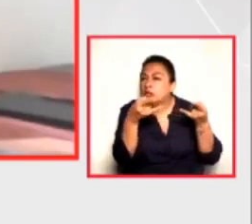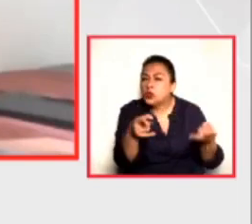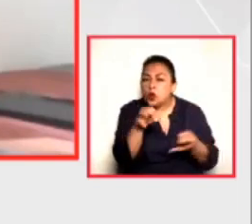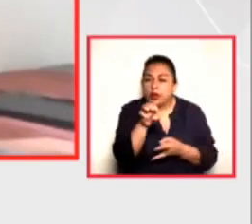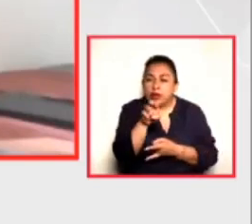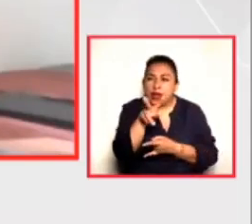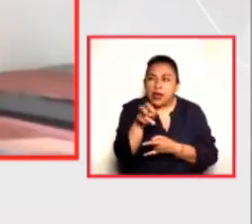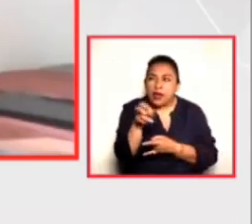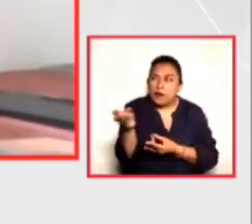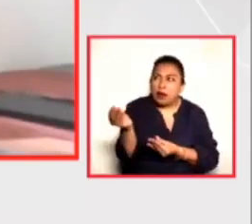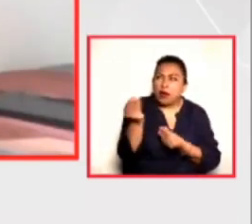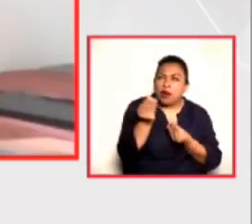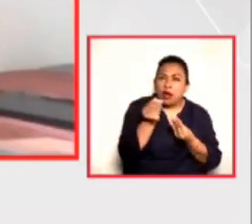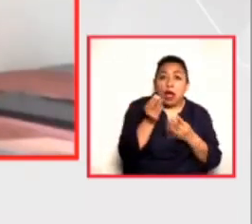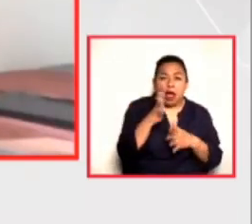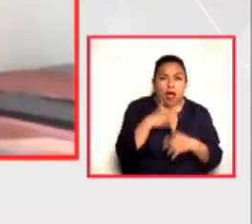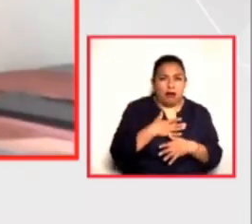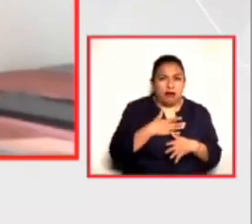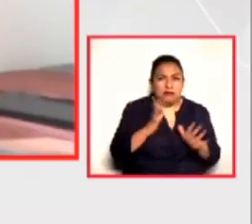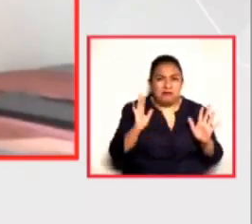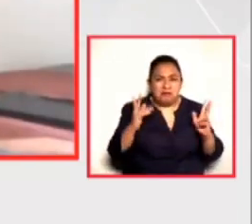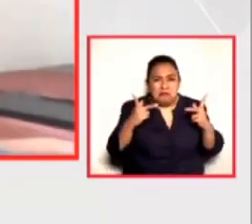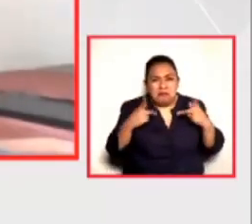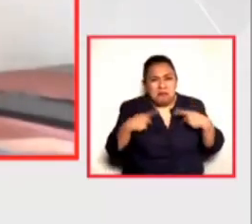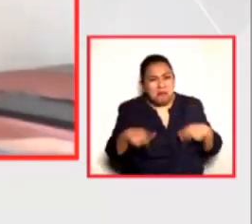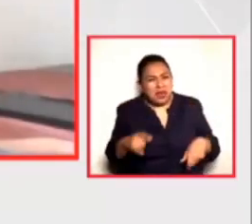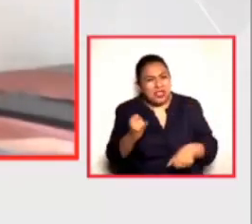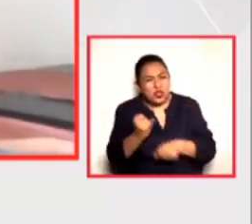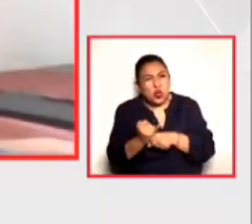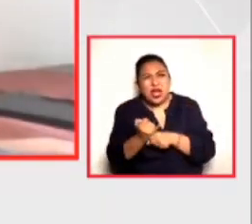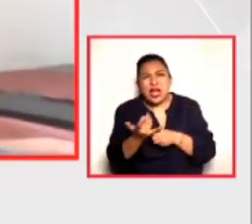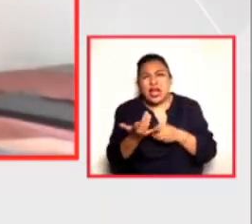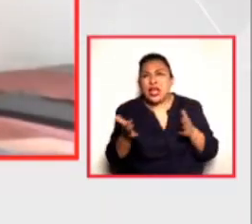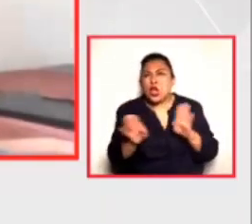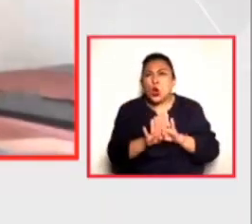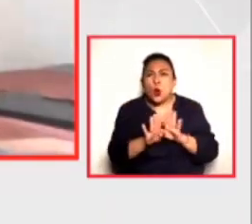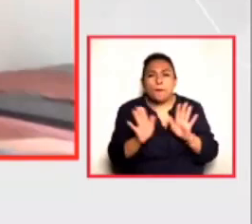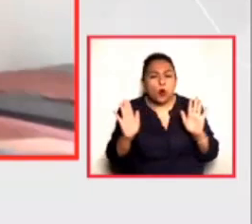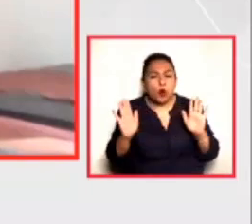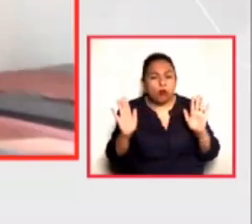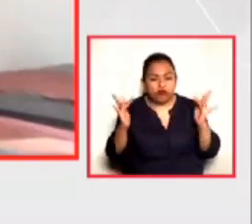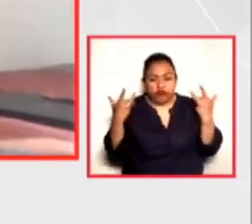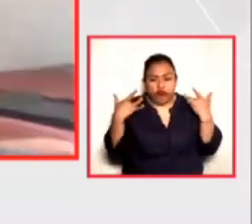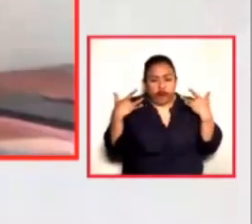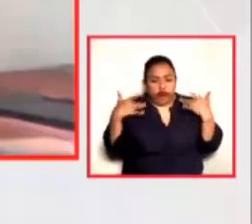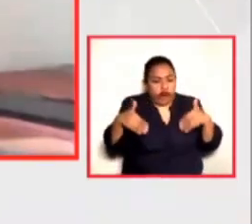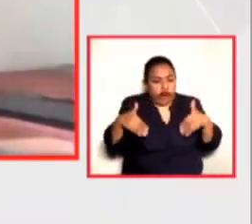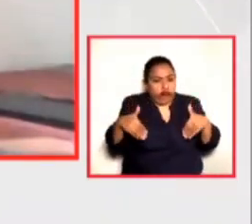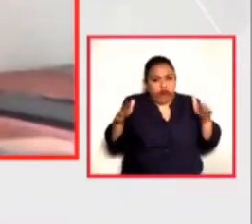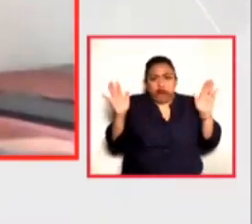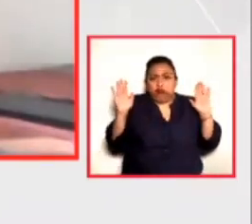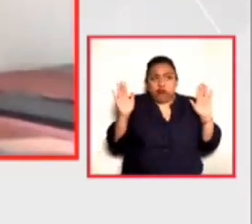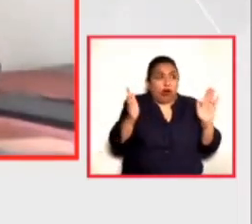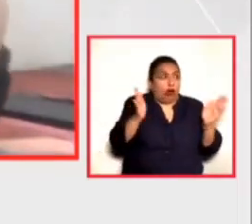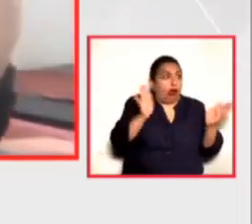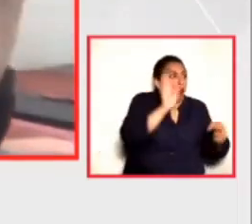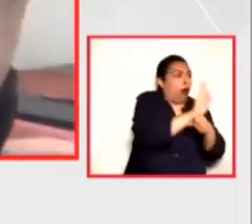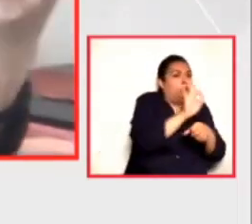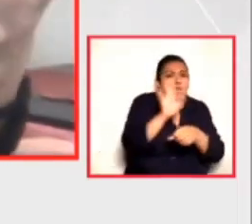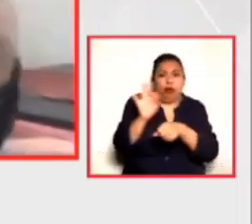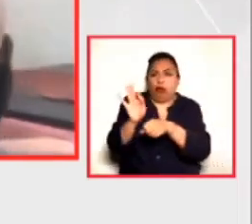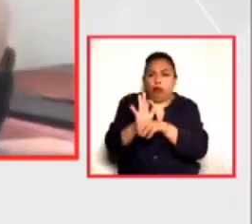atención, sea un personaje tan neutral, tan carente del